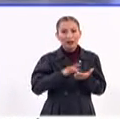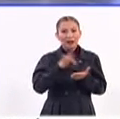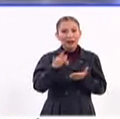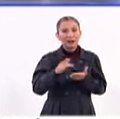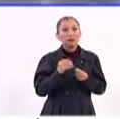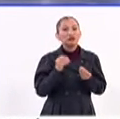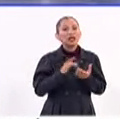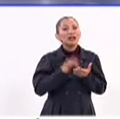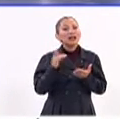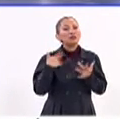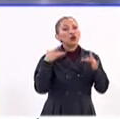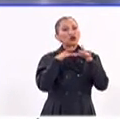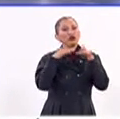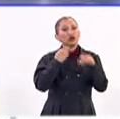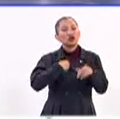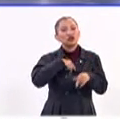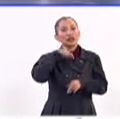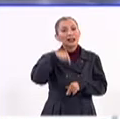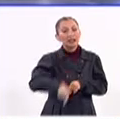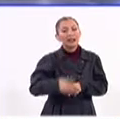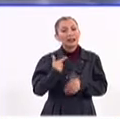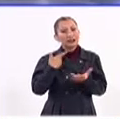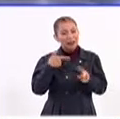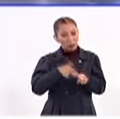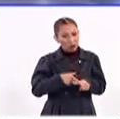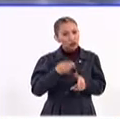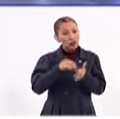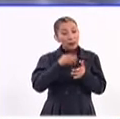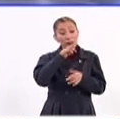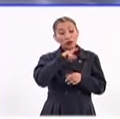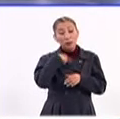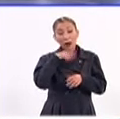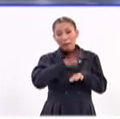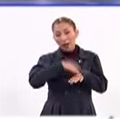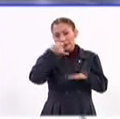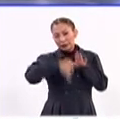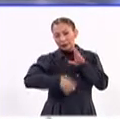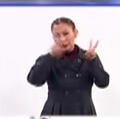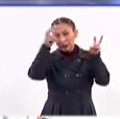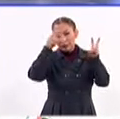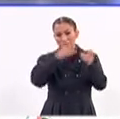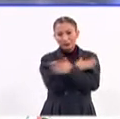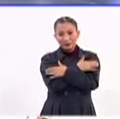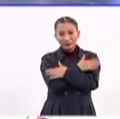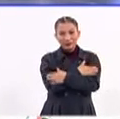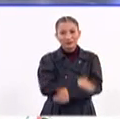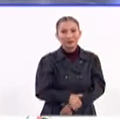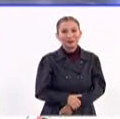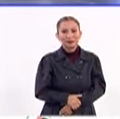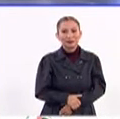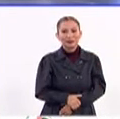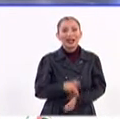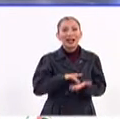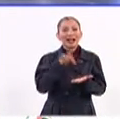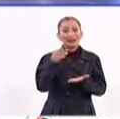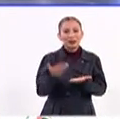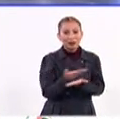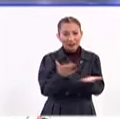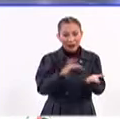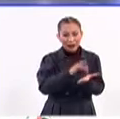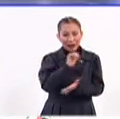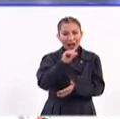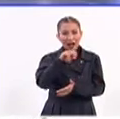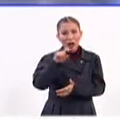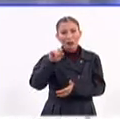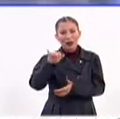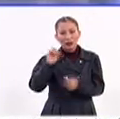gracias. Muchísimas gracias por haber estado con nosotros y estamos en contacto muy pronto para seguir platicando de estos temas. Doctor. Un fuerte abrazo. Por supuesto. Gracias a ustedes, gracias